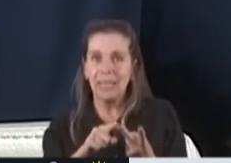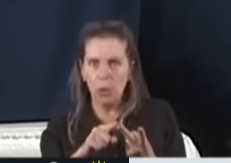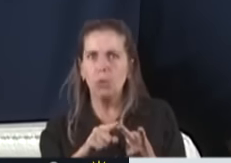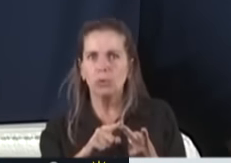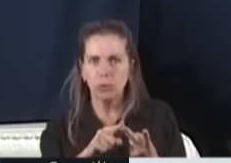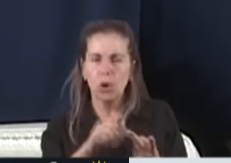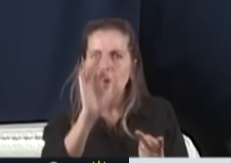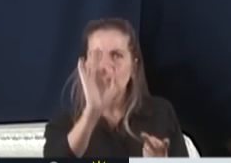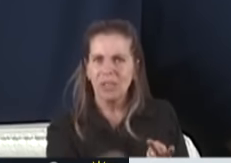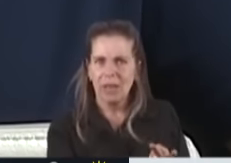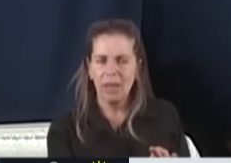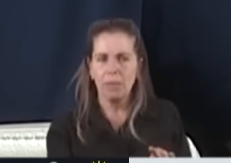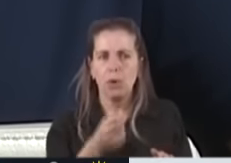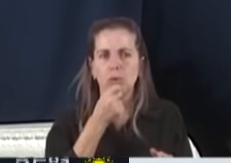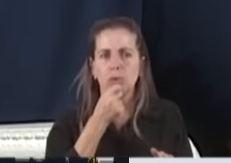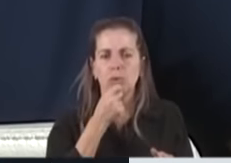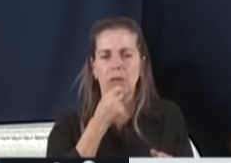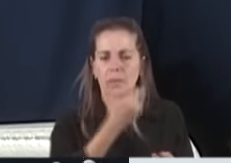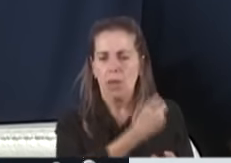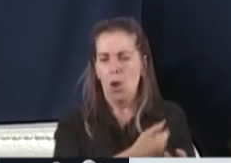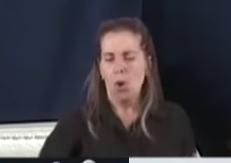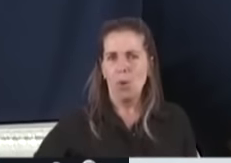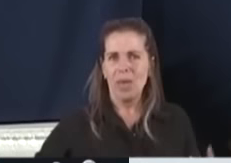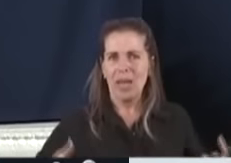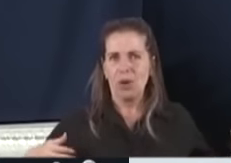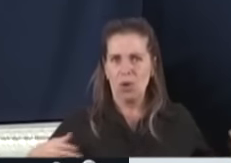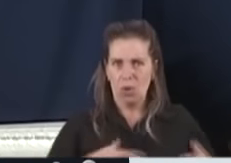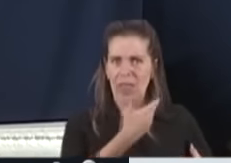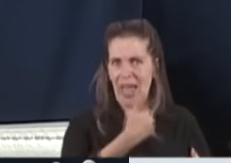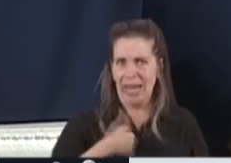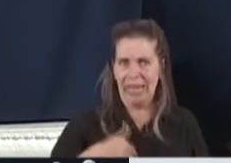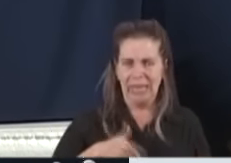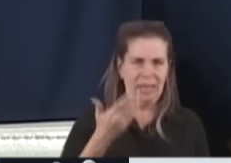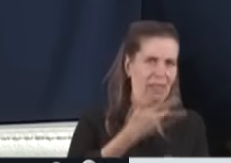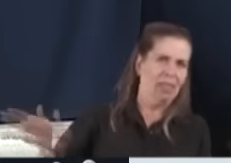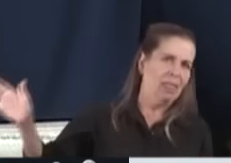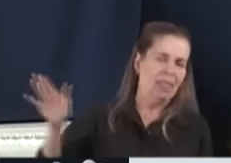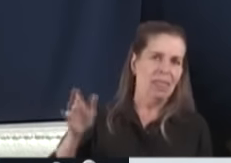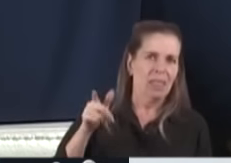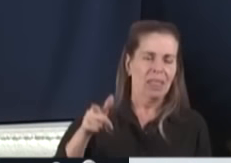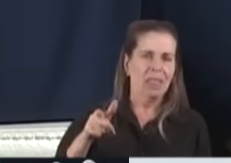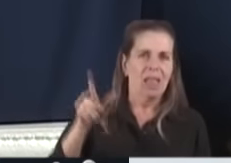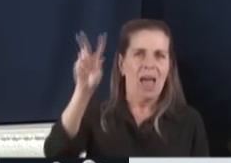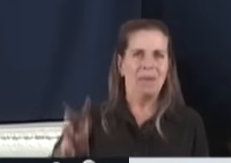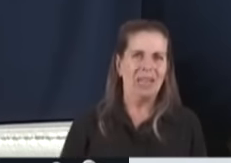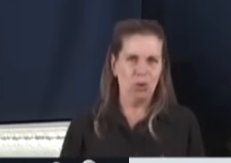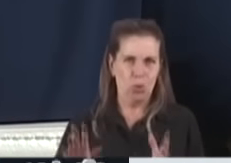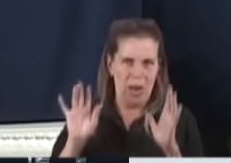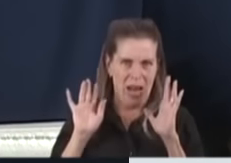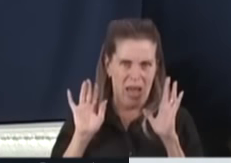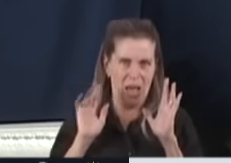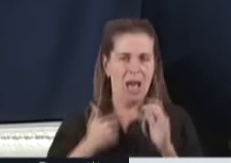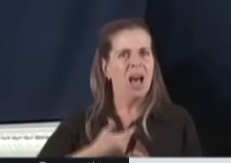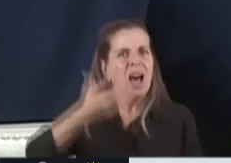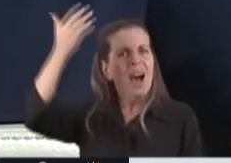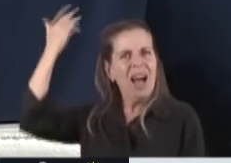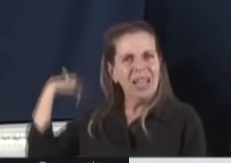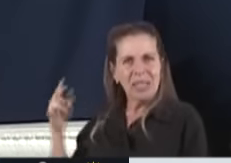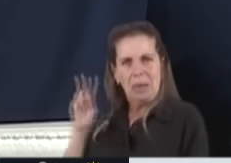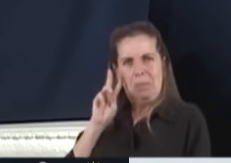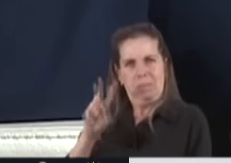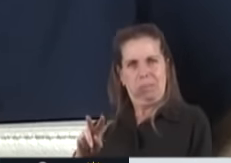del gobierno argentino al régimen venezolano. Ahora bien, ayer se constató una incursión aérea de